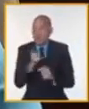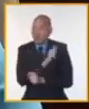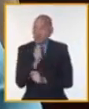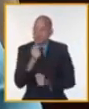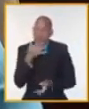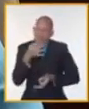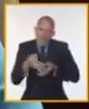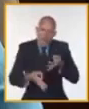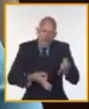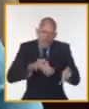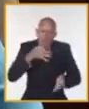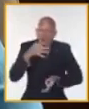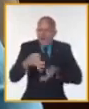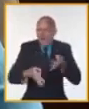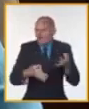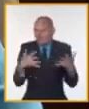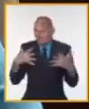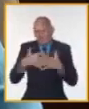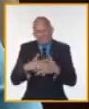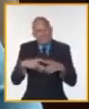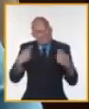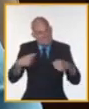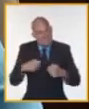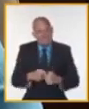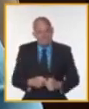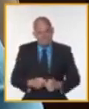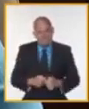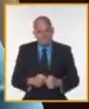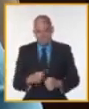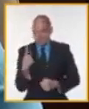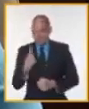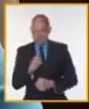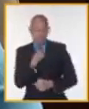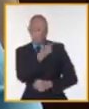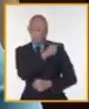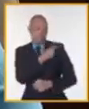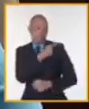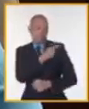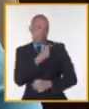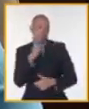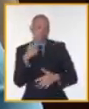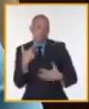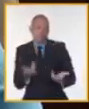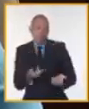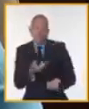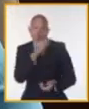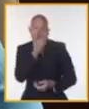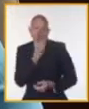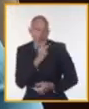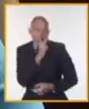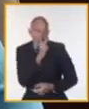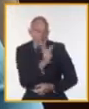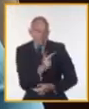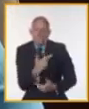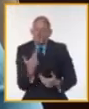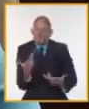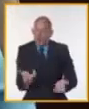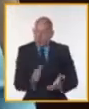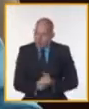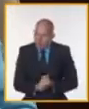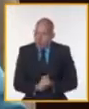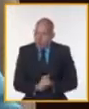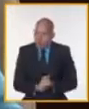estar constantemente ocupándonos y evaluando cómo atender a ese joven hoy que tiene necesidades, decía,